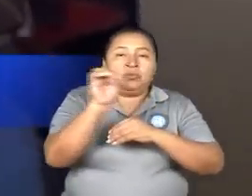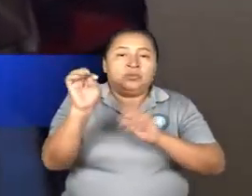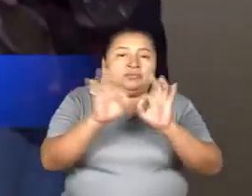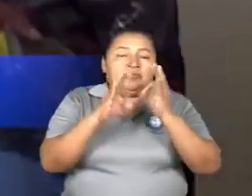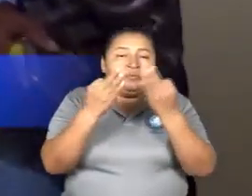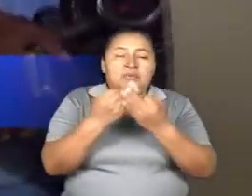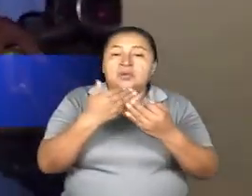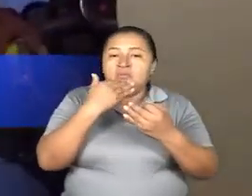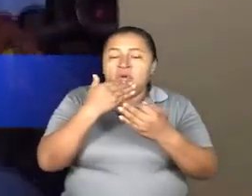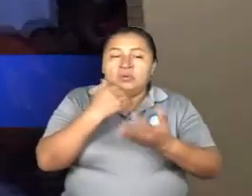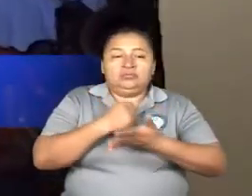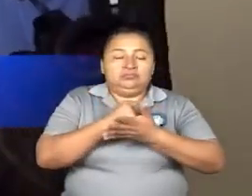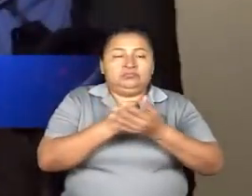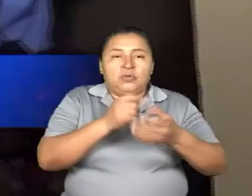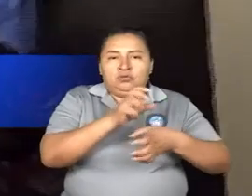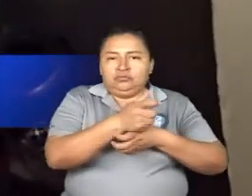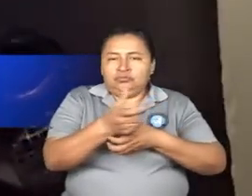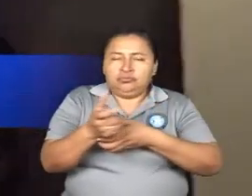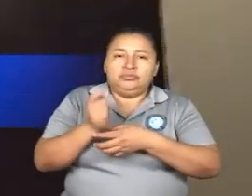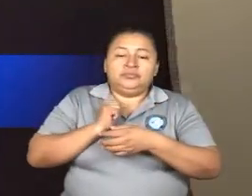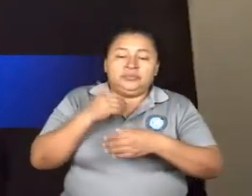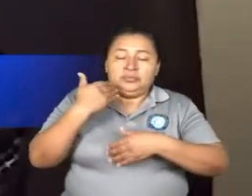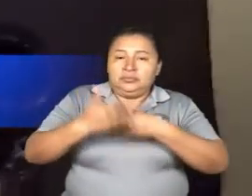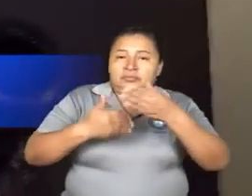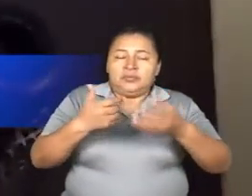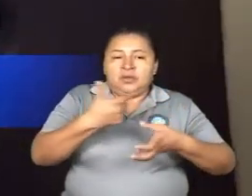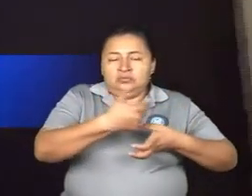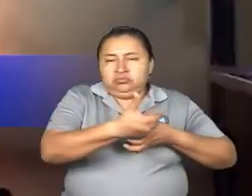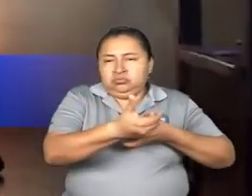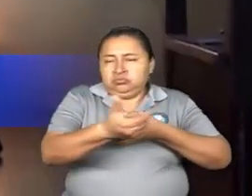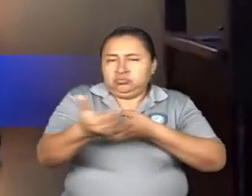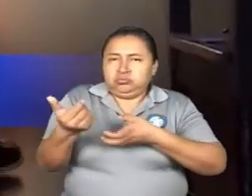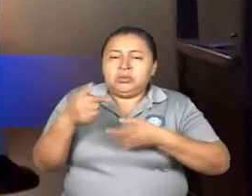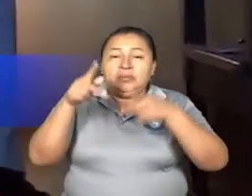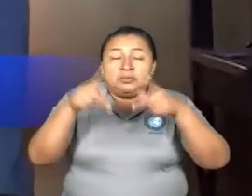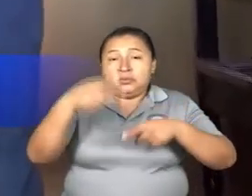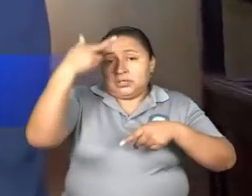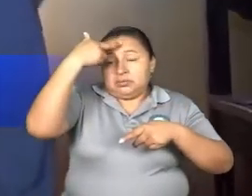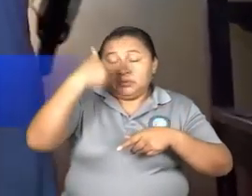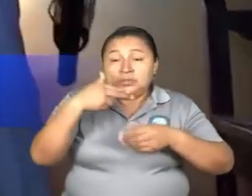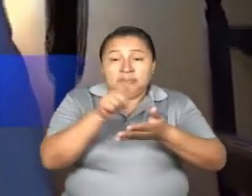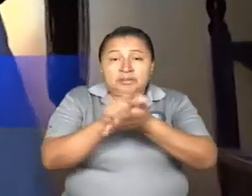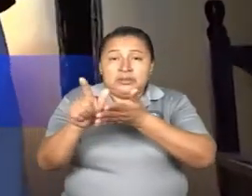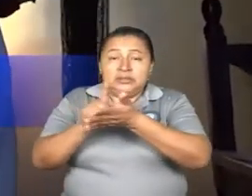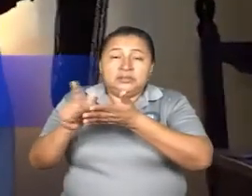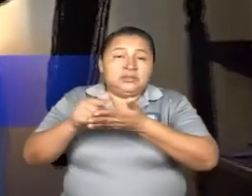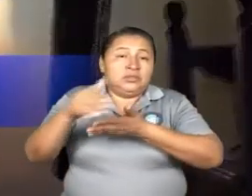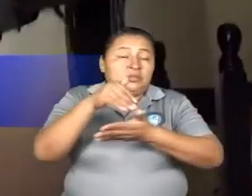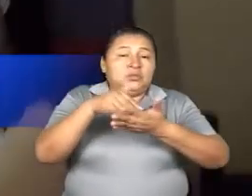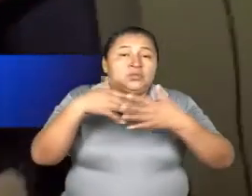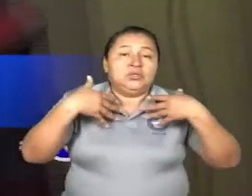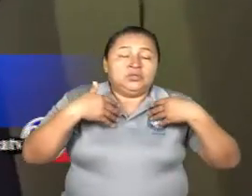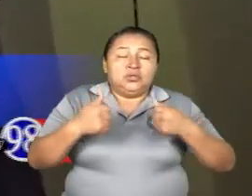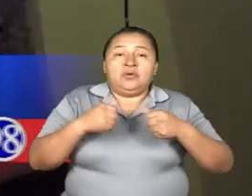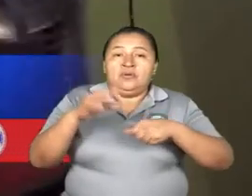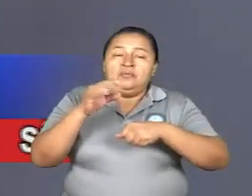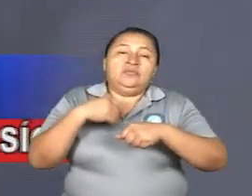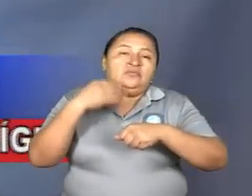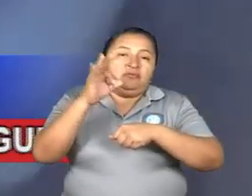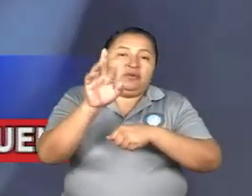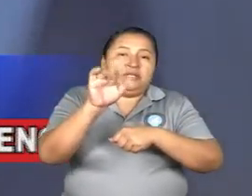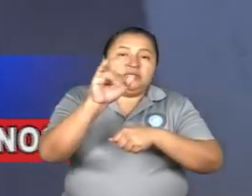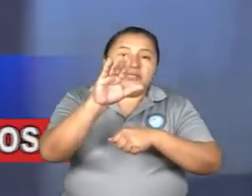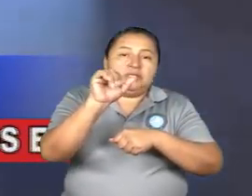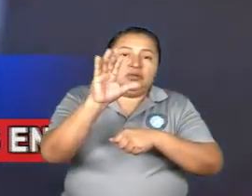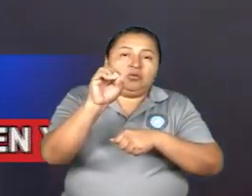fueron beneficiadas. Durante el proceso de fumigación, el responsable de higiene del Centro de Salud, Francisco Buitrago,